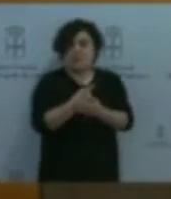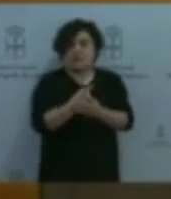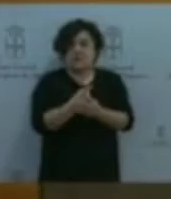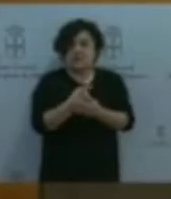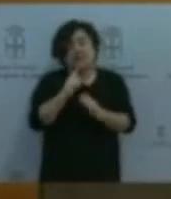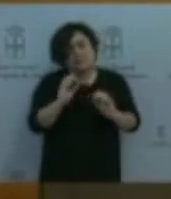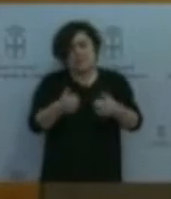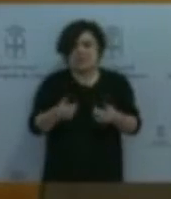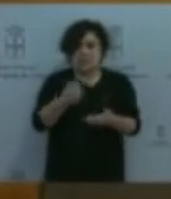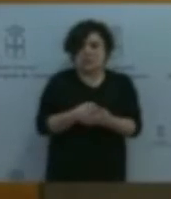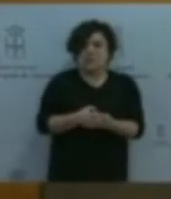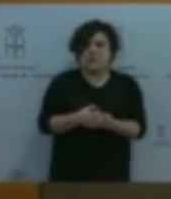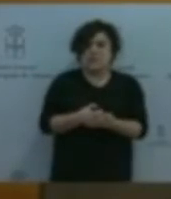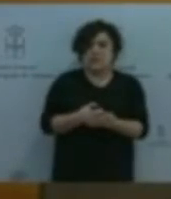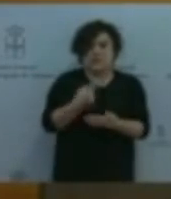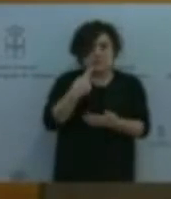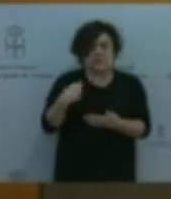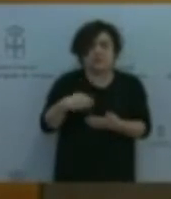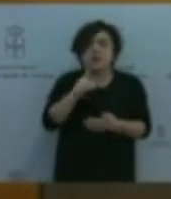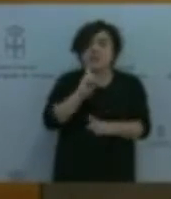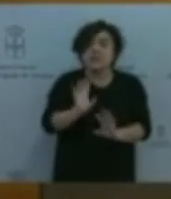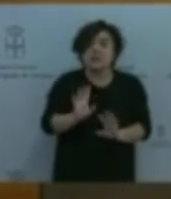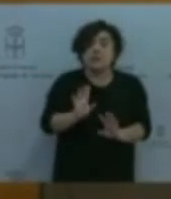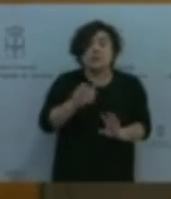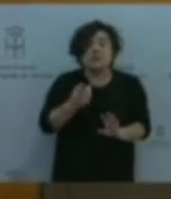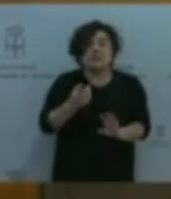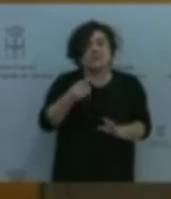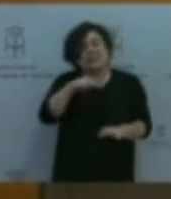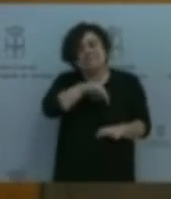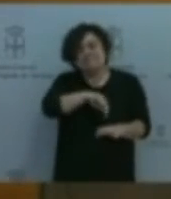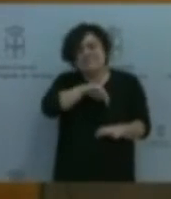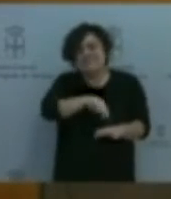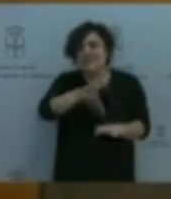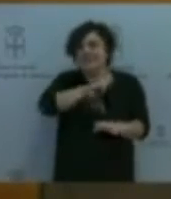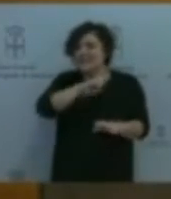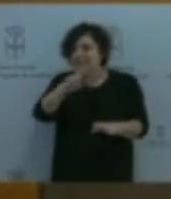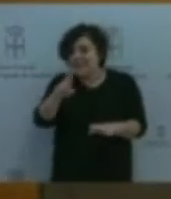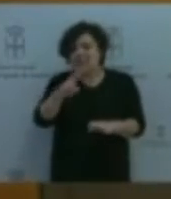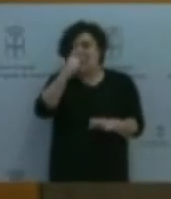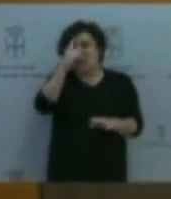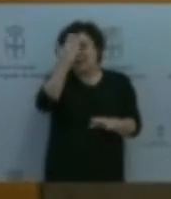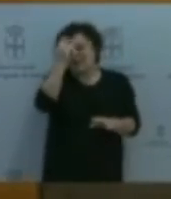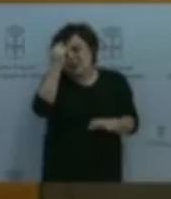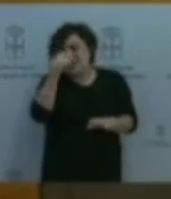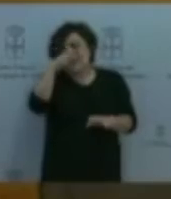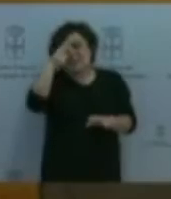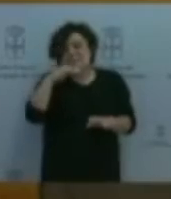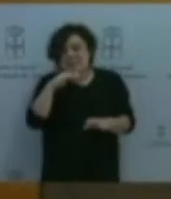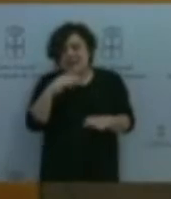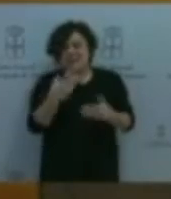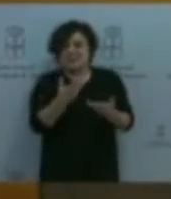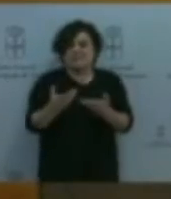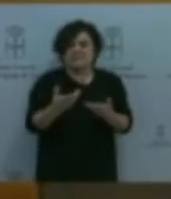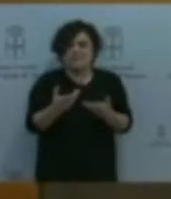Porque le vincula la moral católica, le vincula el recuerdo de su cultura y su padre, pero también vinculan las instituciones democráticas y vincula una decisión. O está